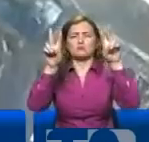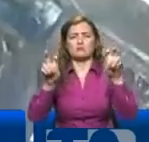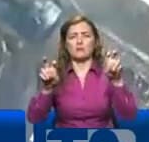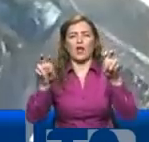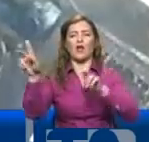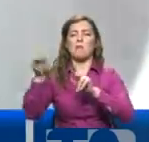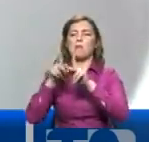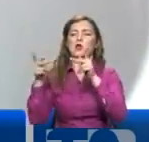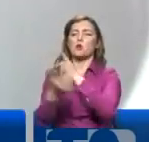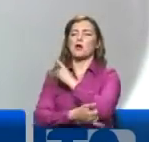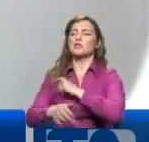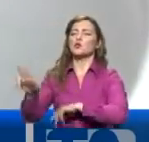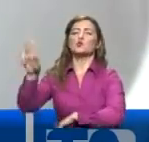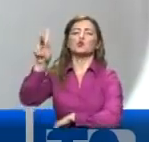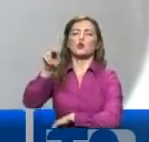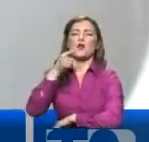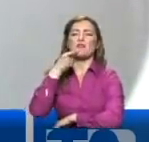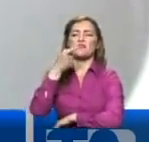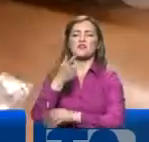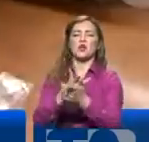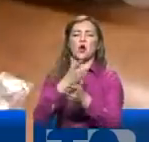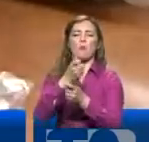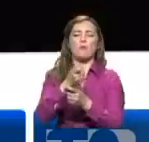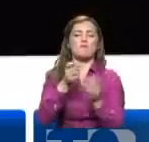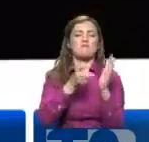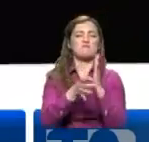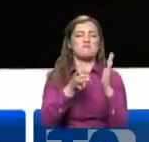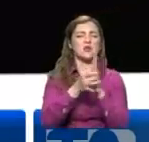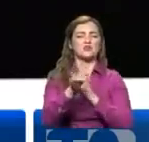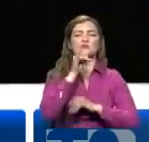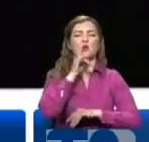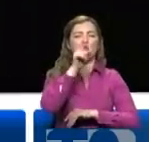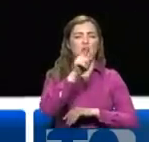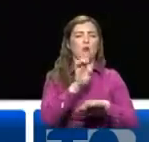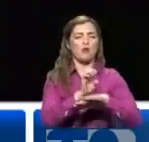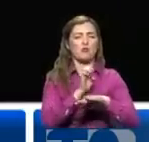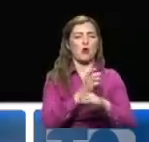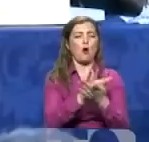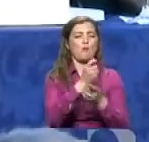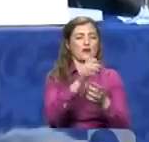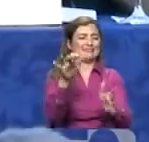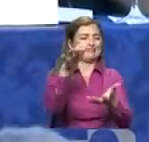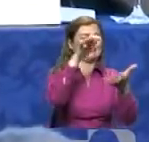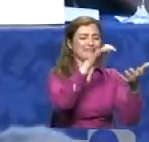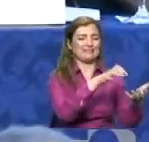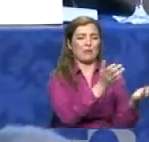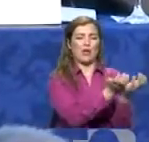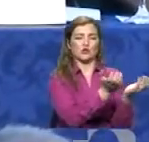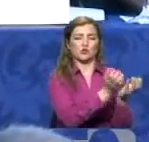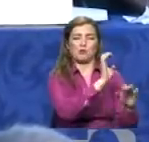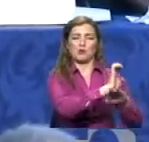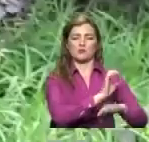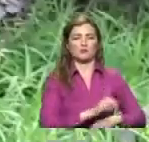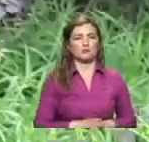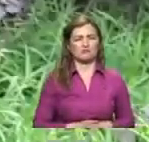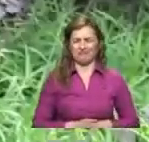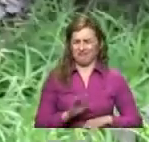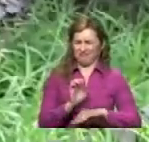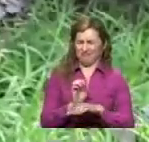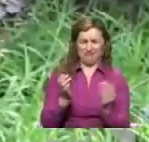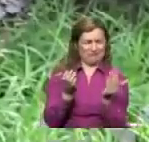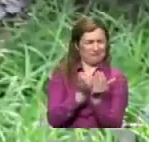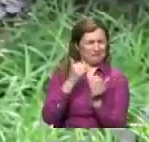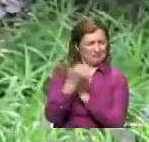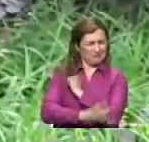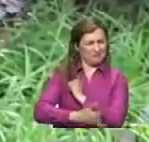supuesta compra de desechos plásticos del país. Tal como lo informó un medio de comunicación británico, aseguró que el Ecuador jamás será basurero